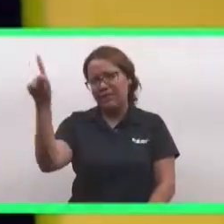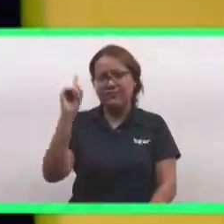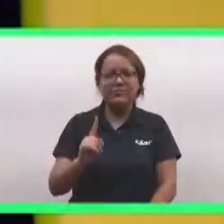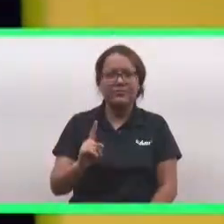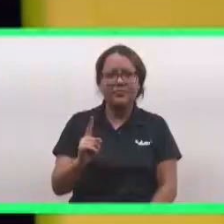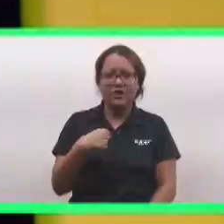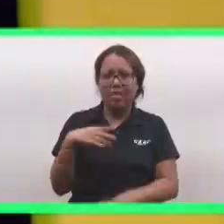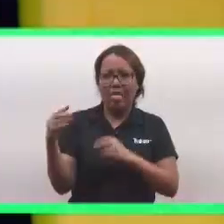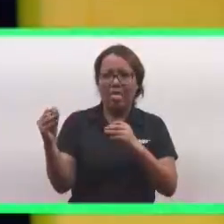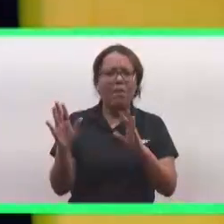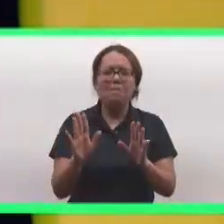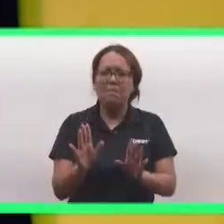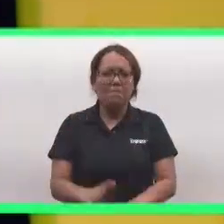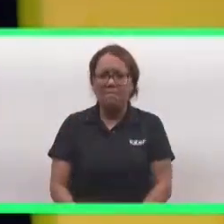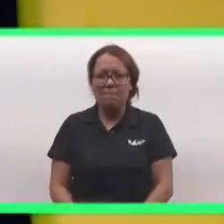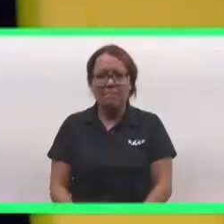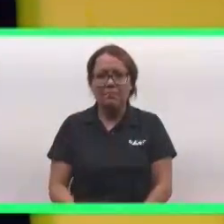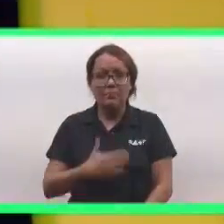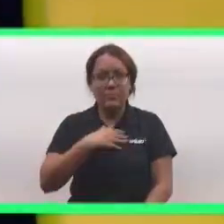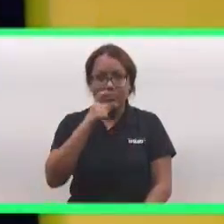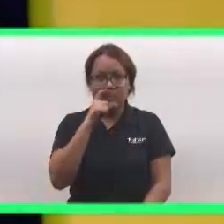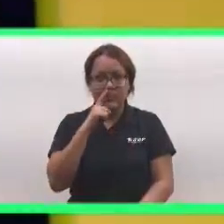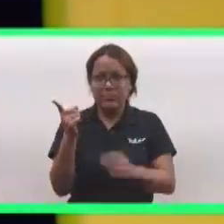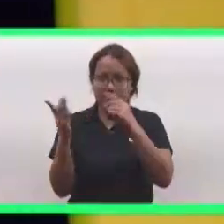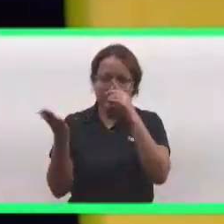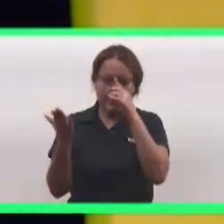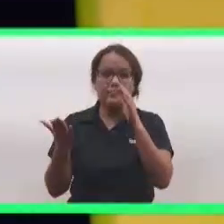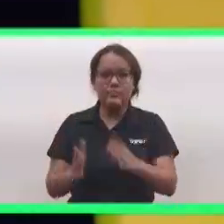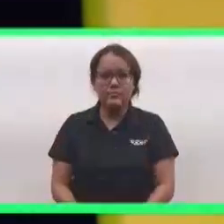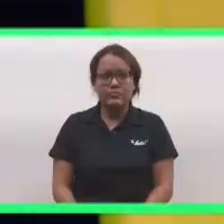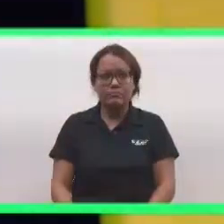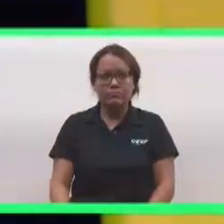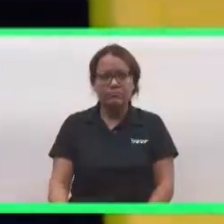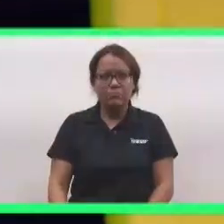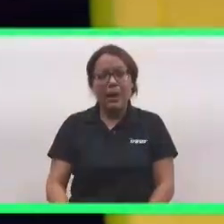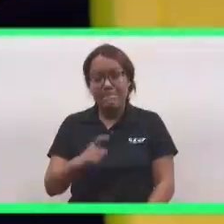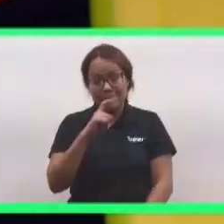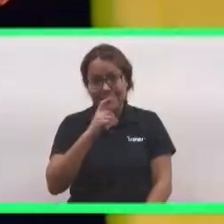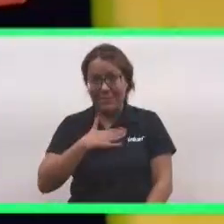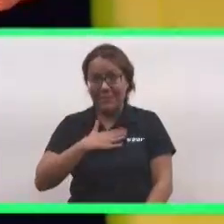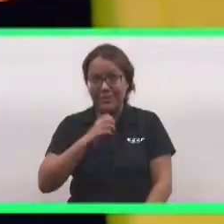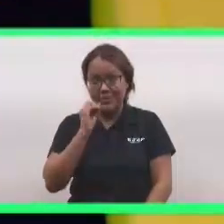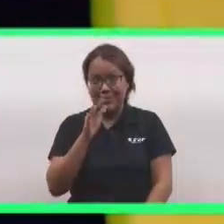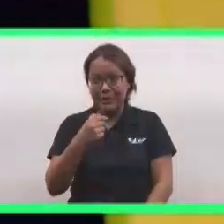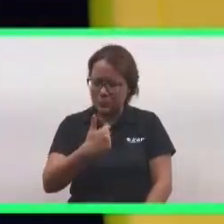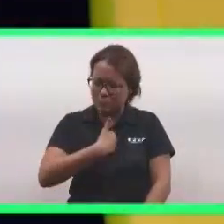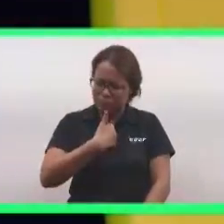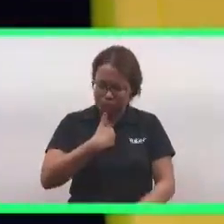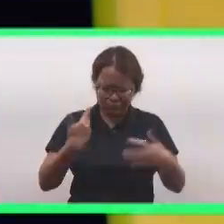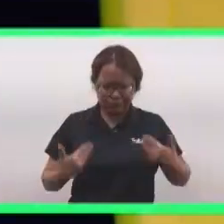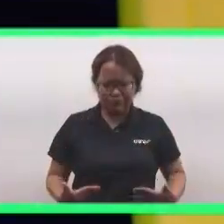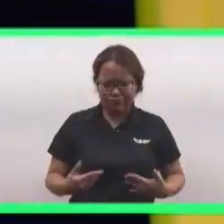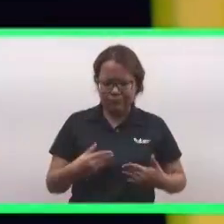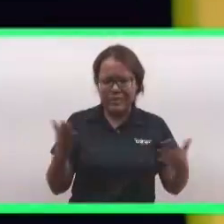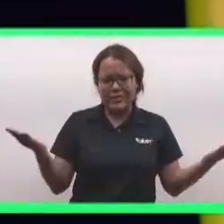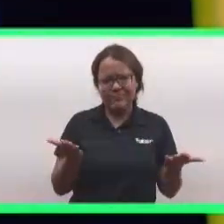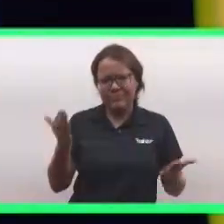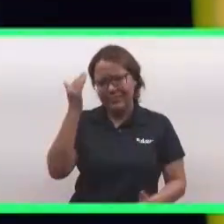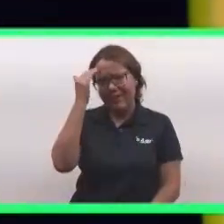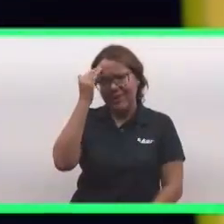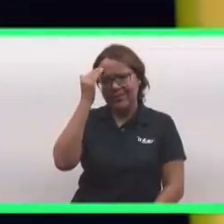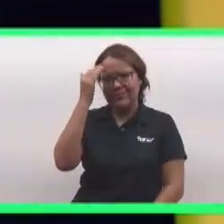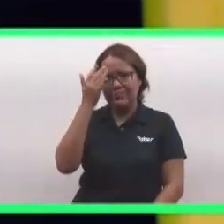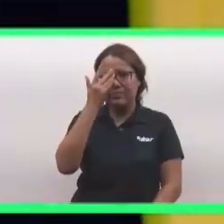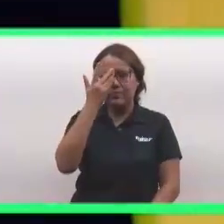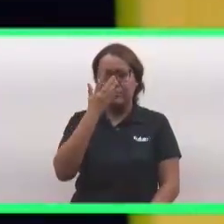¿Sabe qué es mi papá? Yo sé quién soy. ¿Lo quiere repetir conmigo el día de hoy?